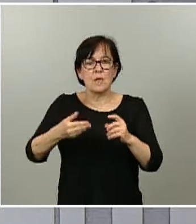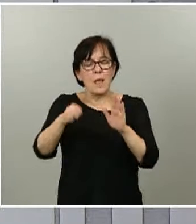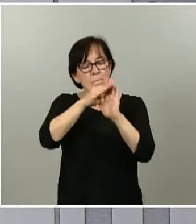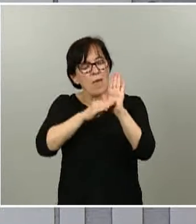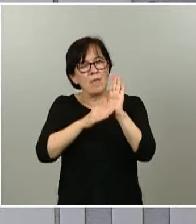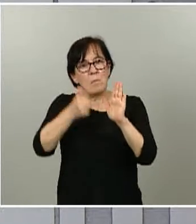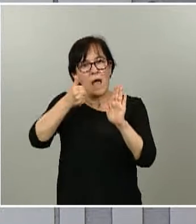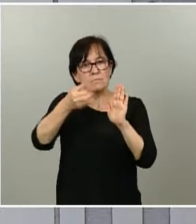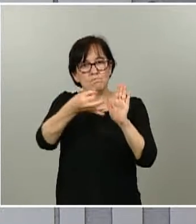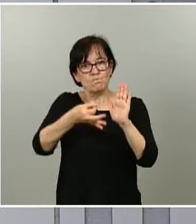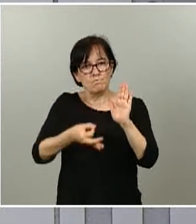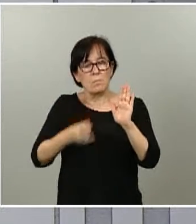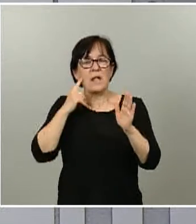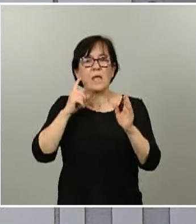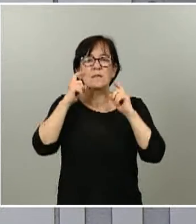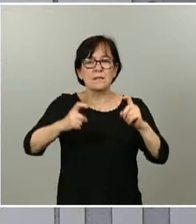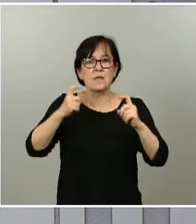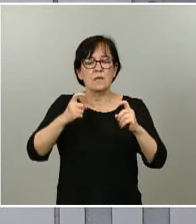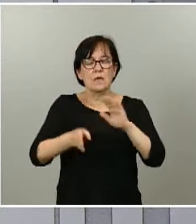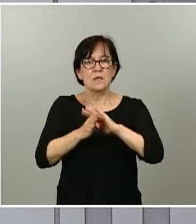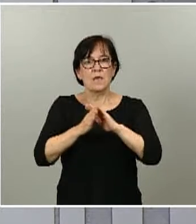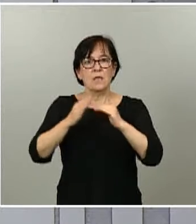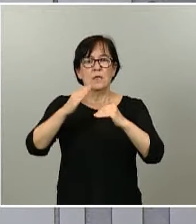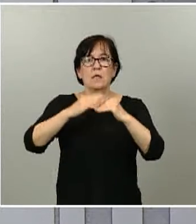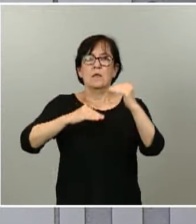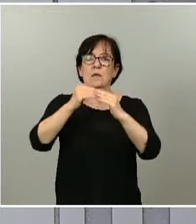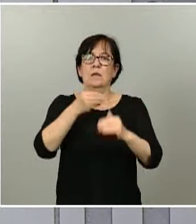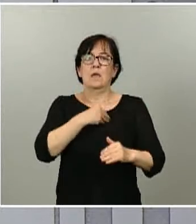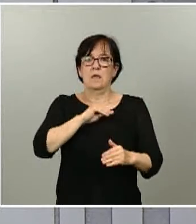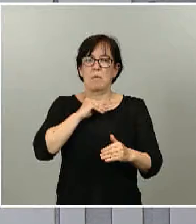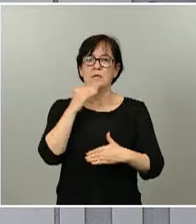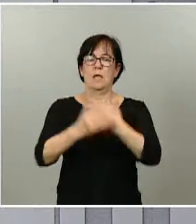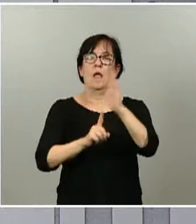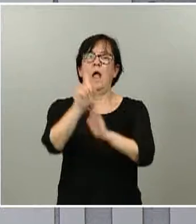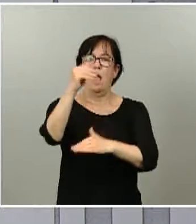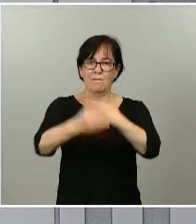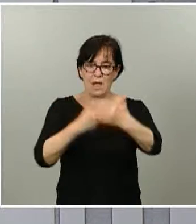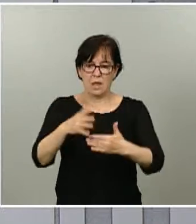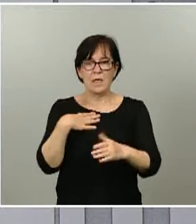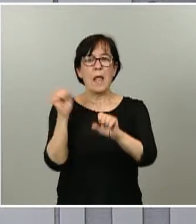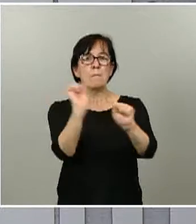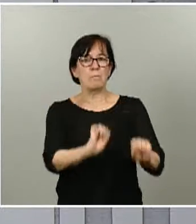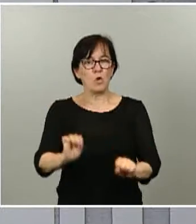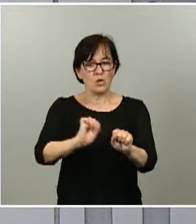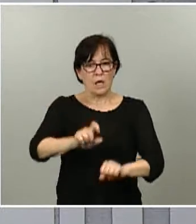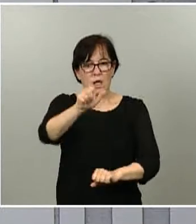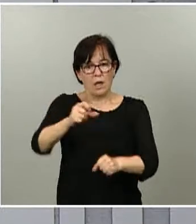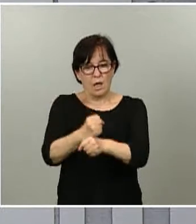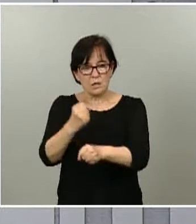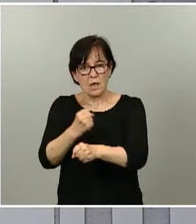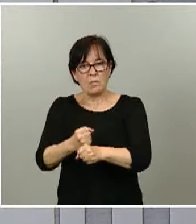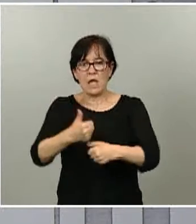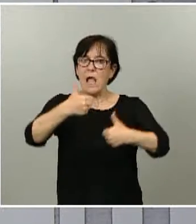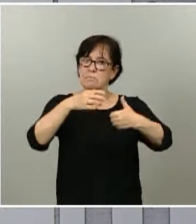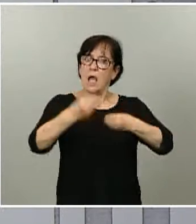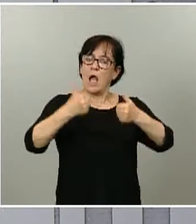para intentar seguir construyendo una España avanzada, una España que proteja a los trabajadores, que haga competitiva a las